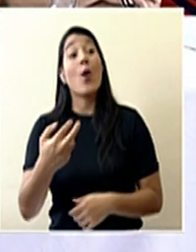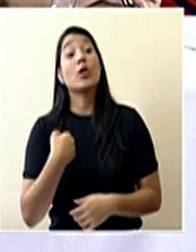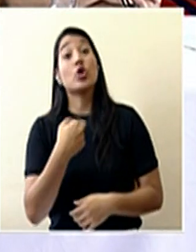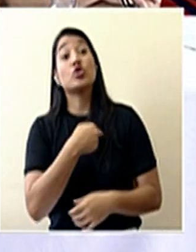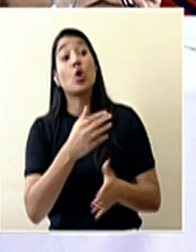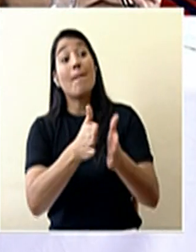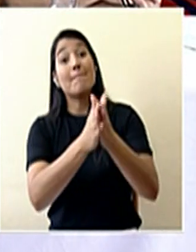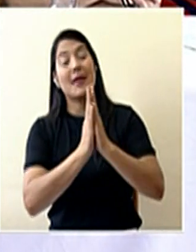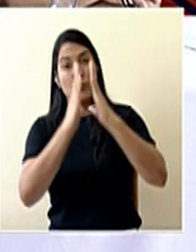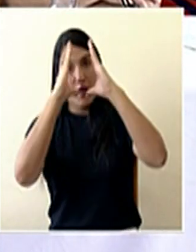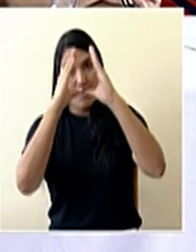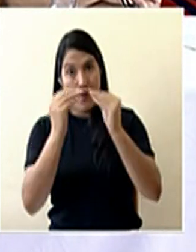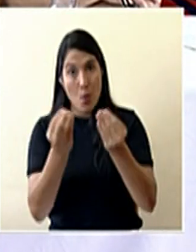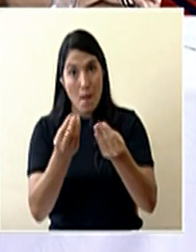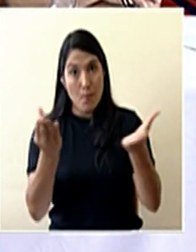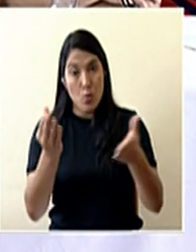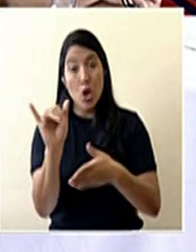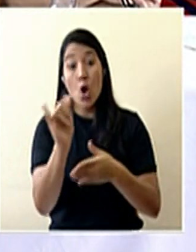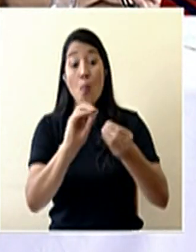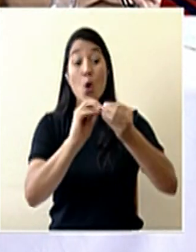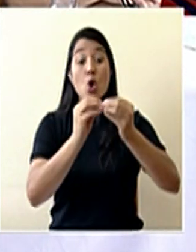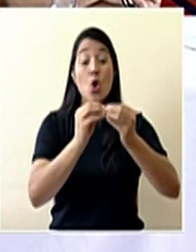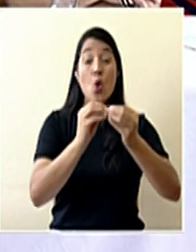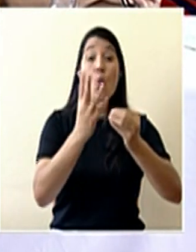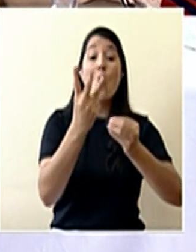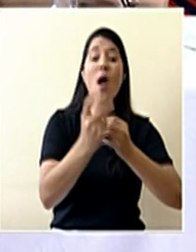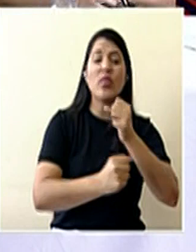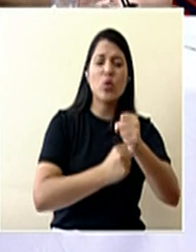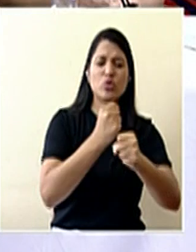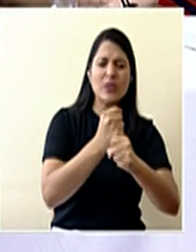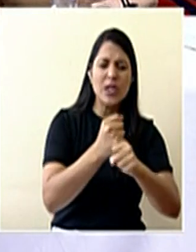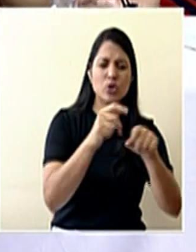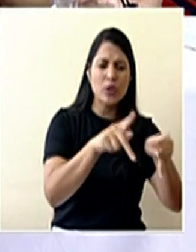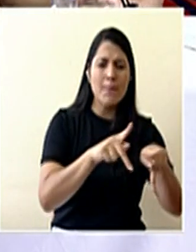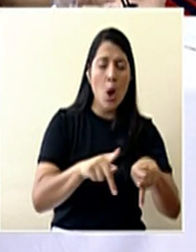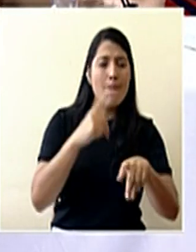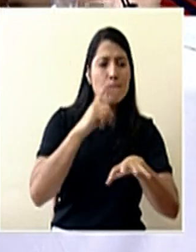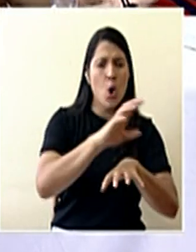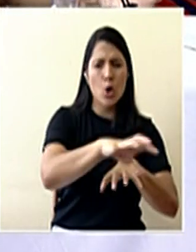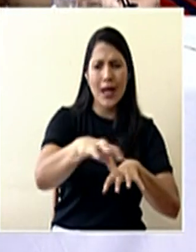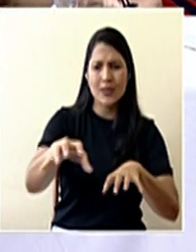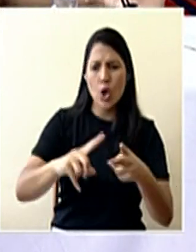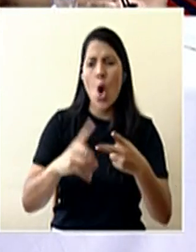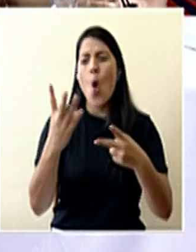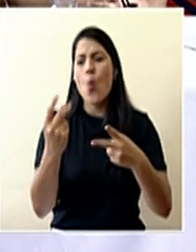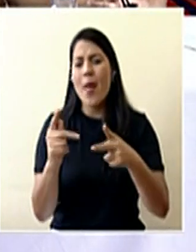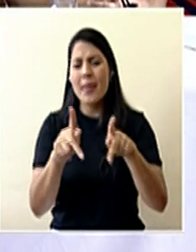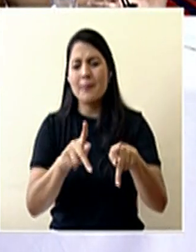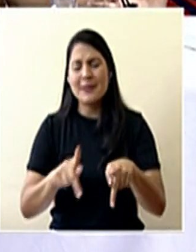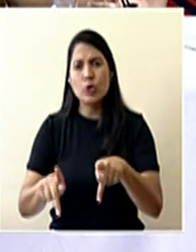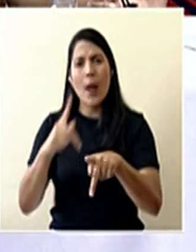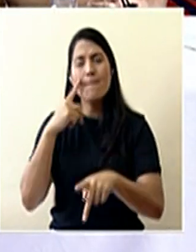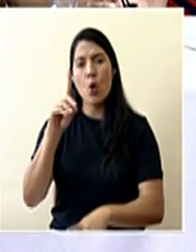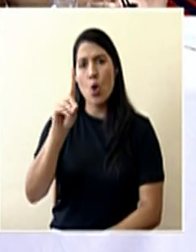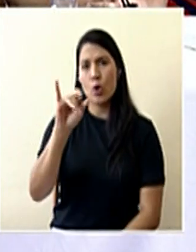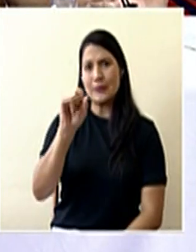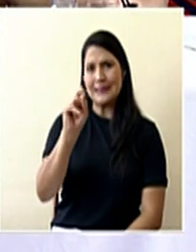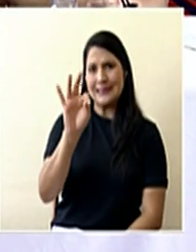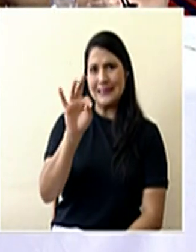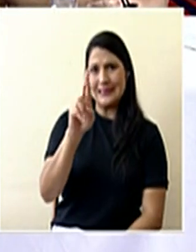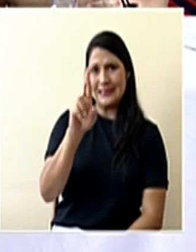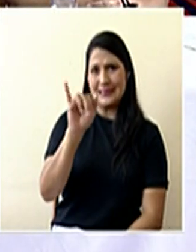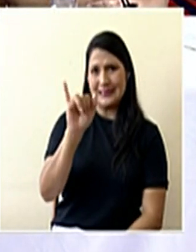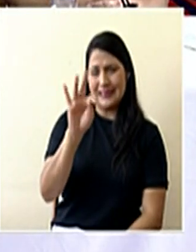carácter público como la edad de los pacientes por cantón, la cantidad de pacientes por distrito, la cantidad de personas aisladas por